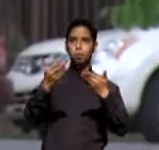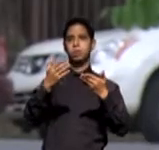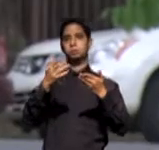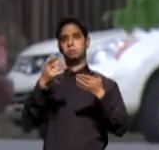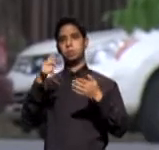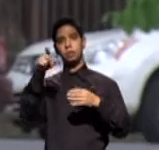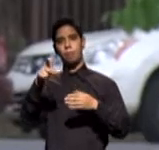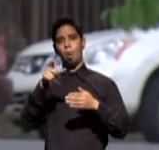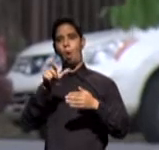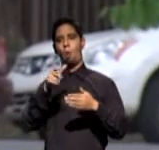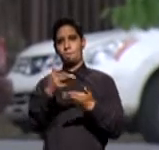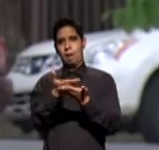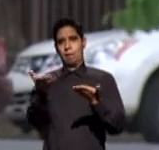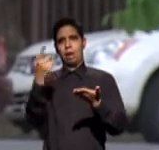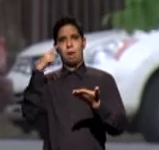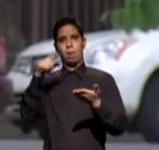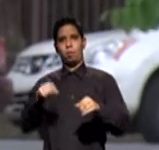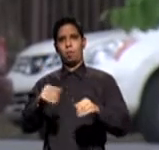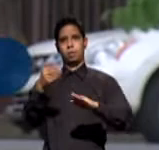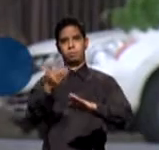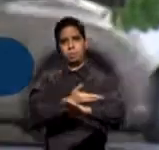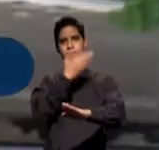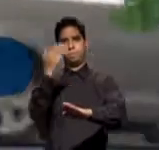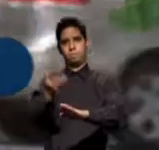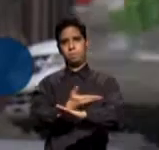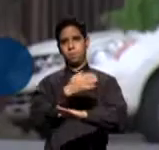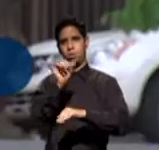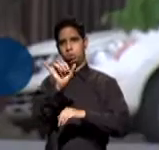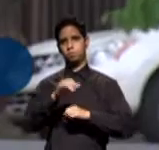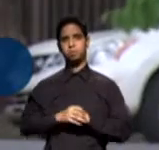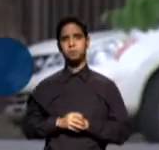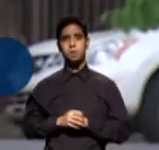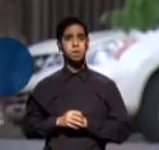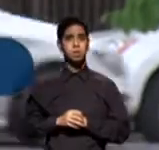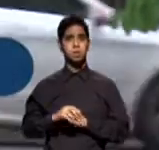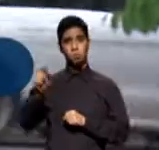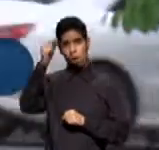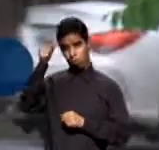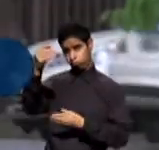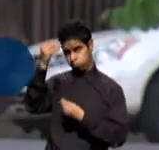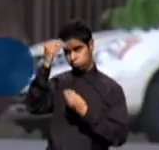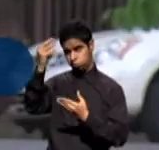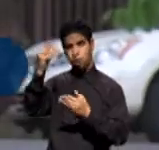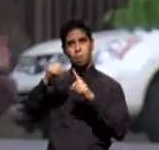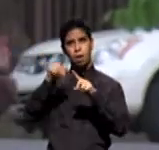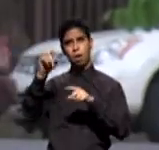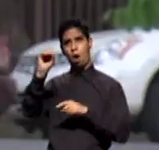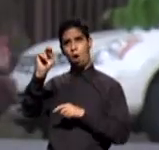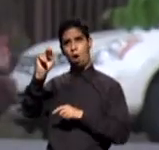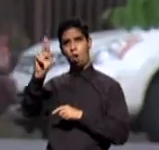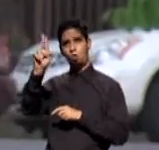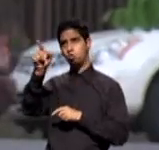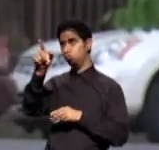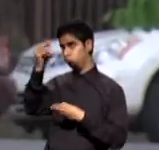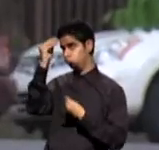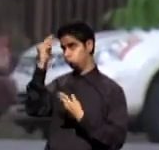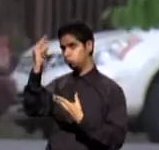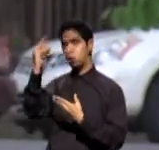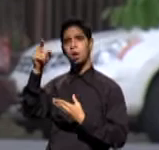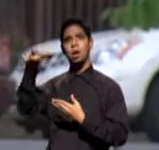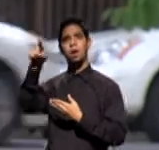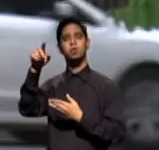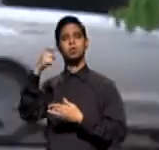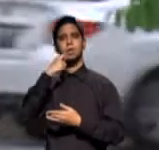gobernador aprovechó la actividad también para lanzar un llamado directo a la Organización de las Naciones Unidas, quienes aprobaron